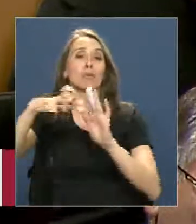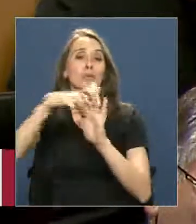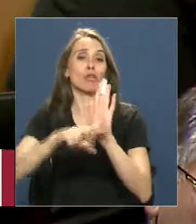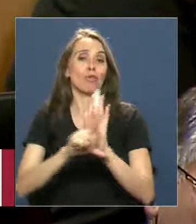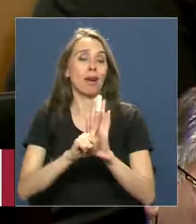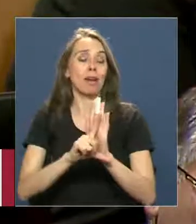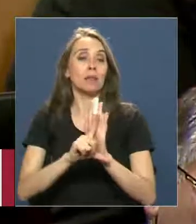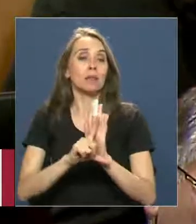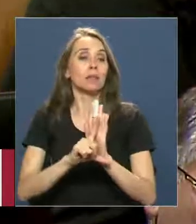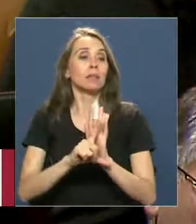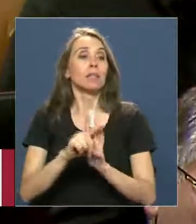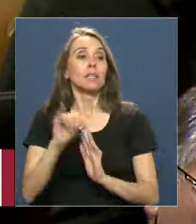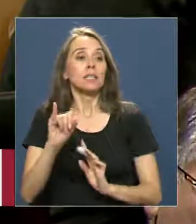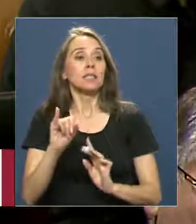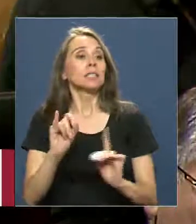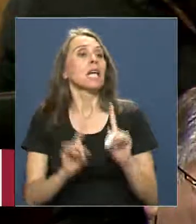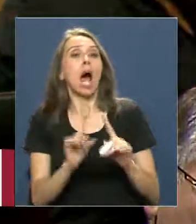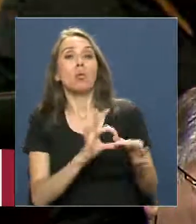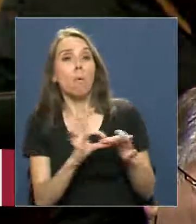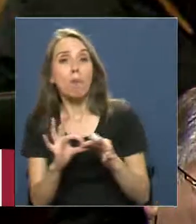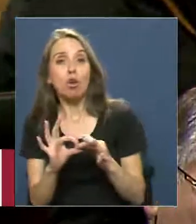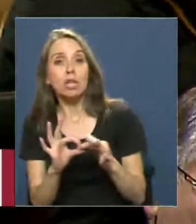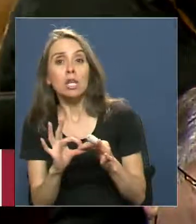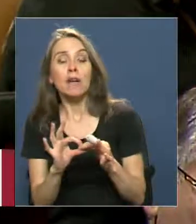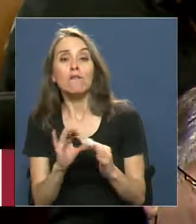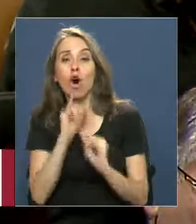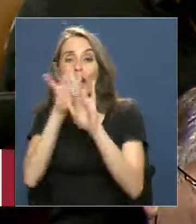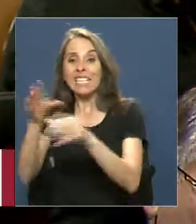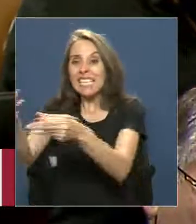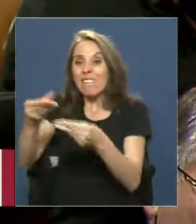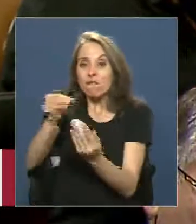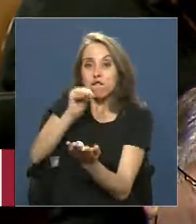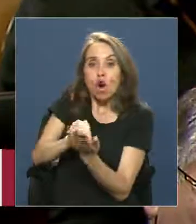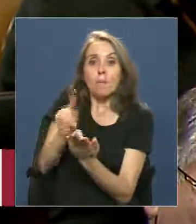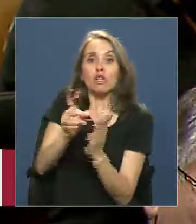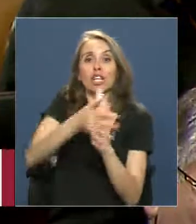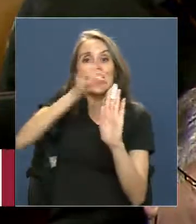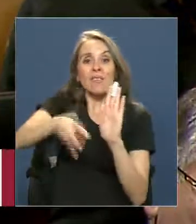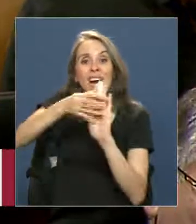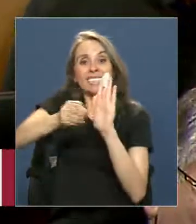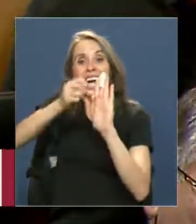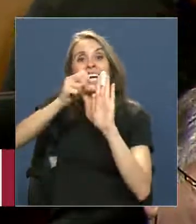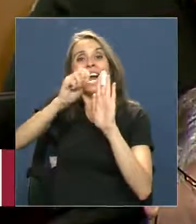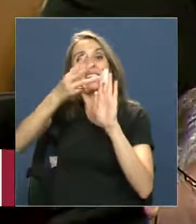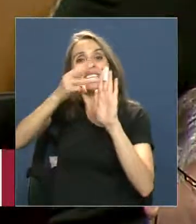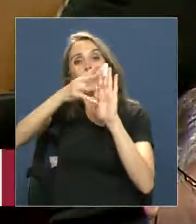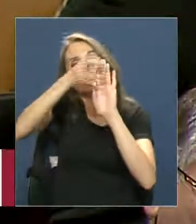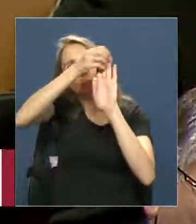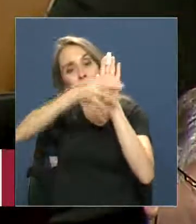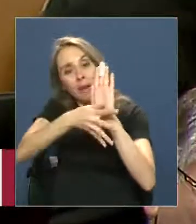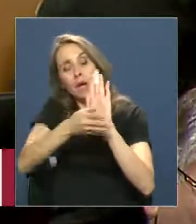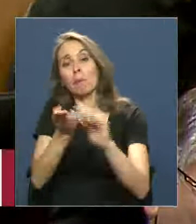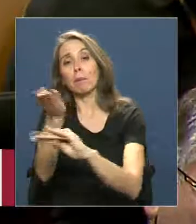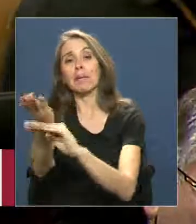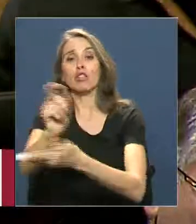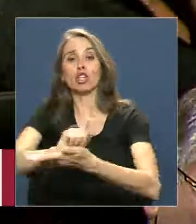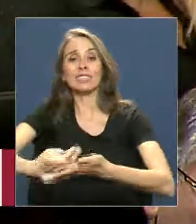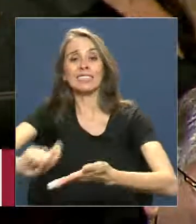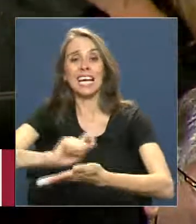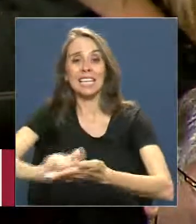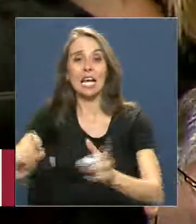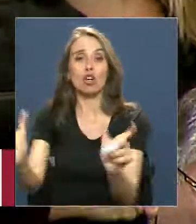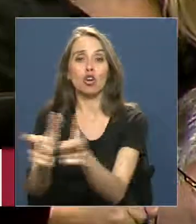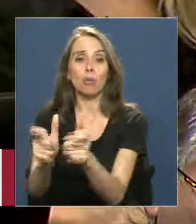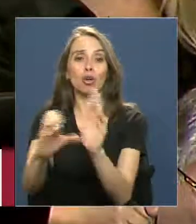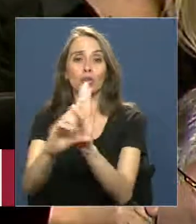tanto, si es que por algún motivo no quedó en el informe establecido esto, le pido formalmente a la Secretaría, tanto de la